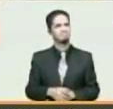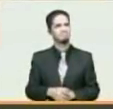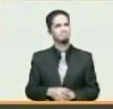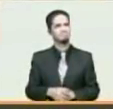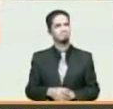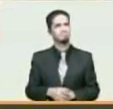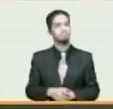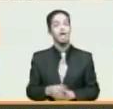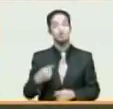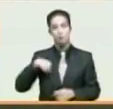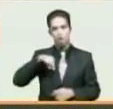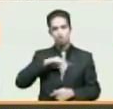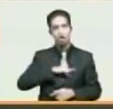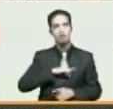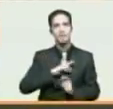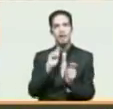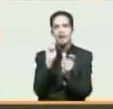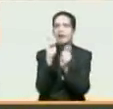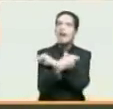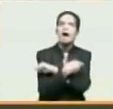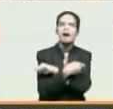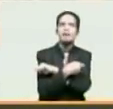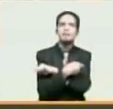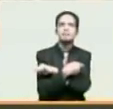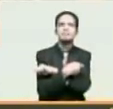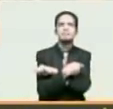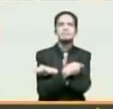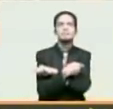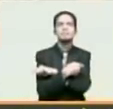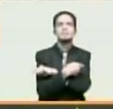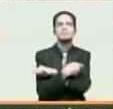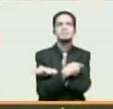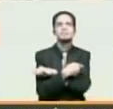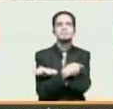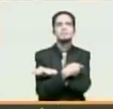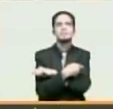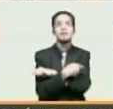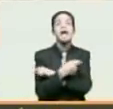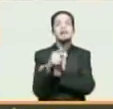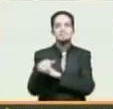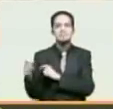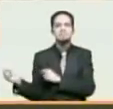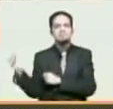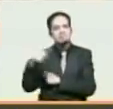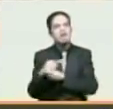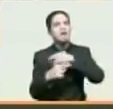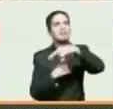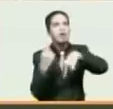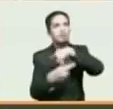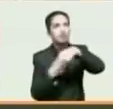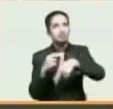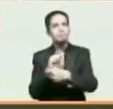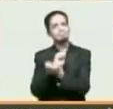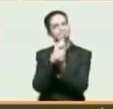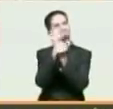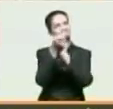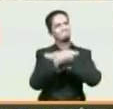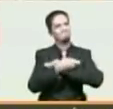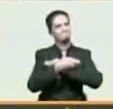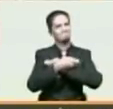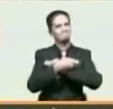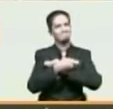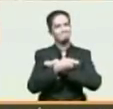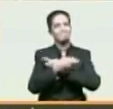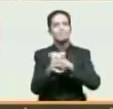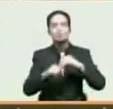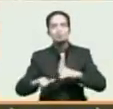Llegamos para romper moldes. Llegamos nosotros, esta revolución llegó para hacerse pueblo.